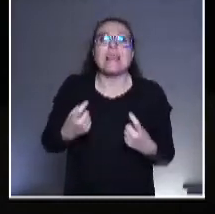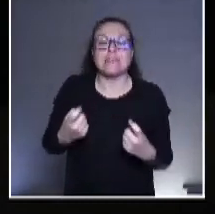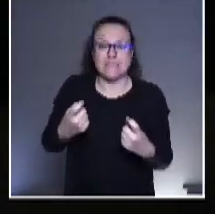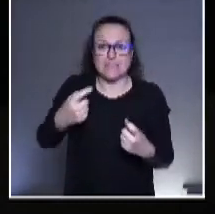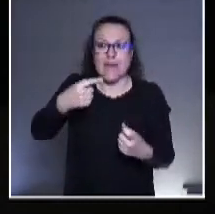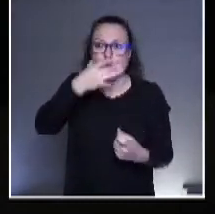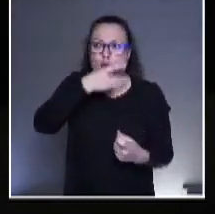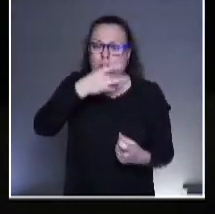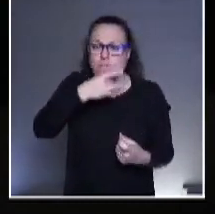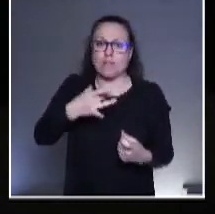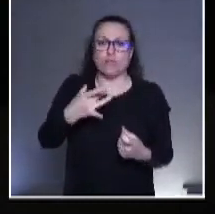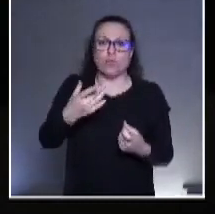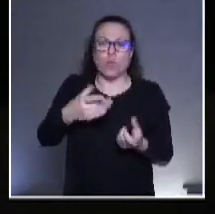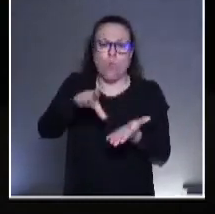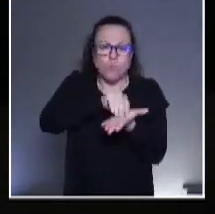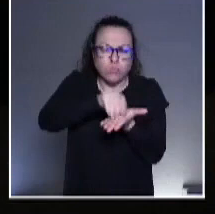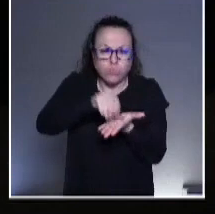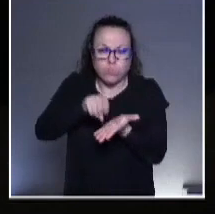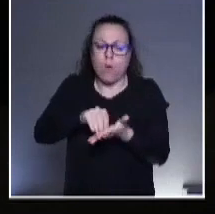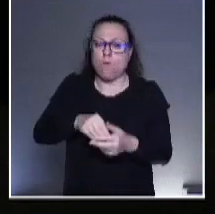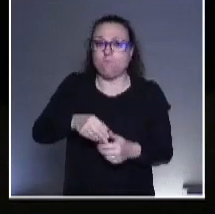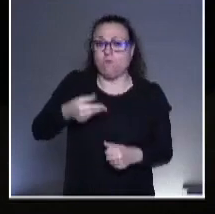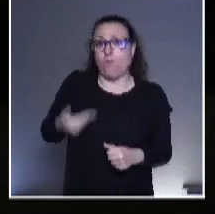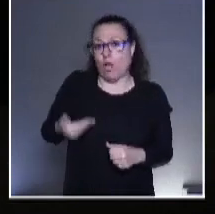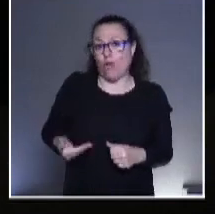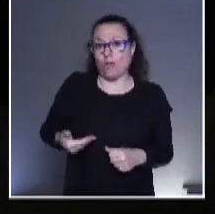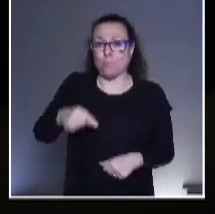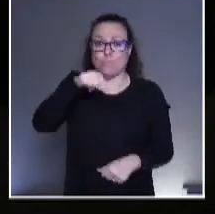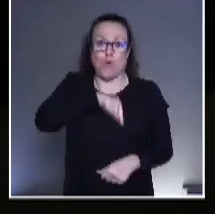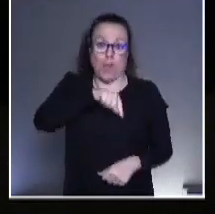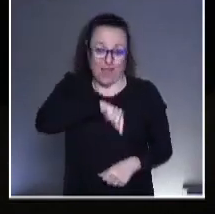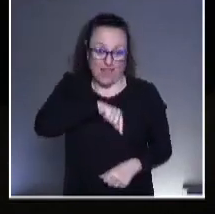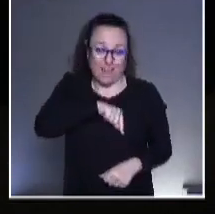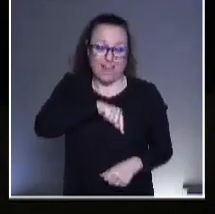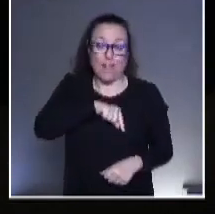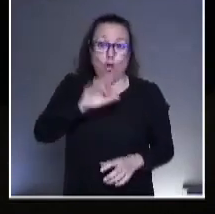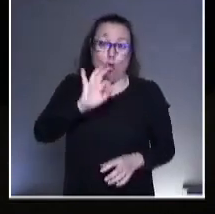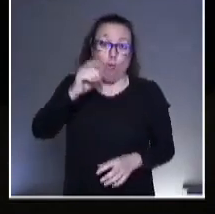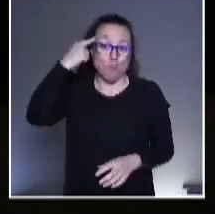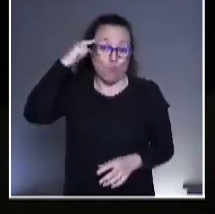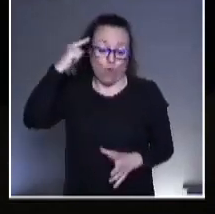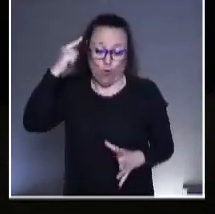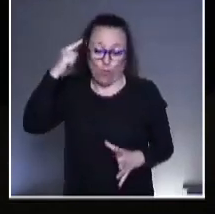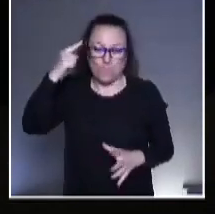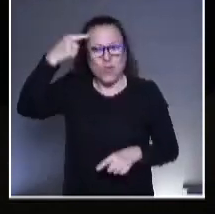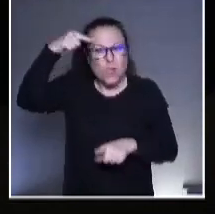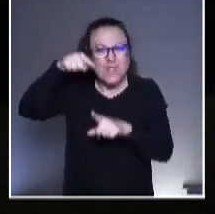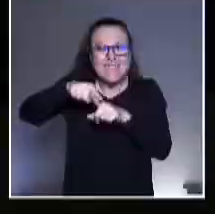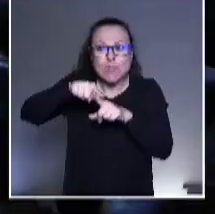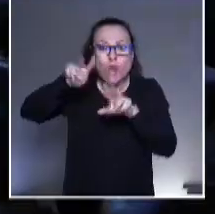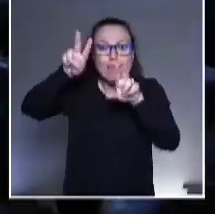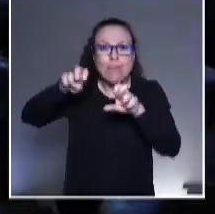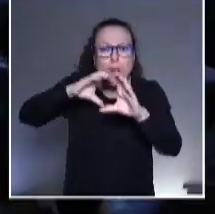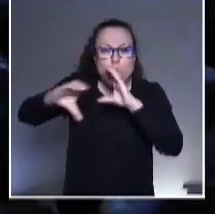mucho conocimiento, mucho valor, mucha moral, o estás muy loco, para meterse en el terreno de